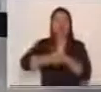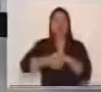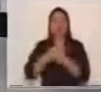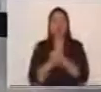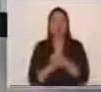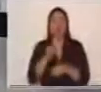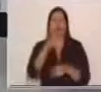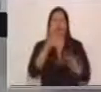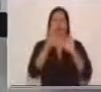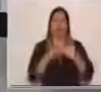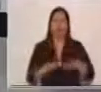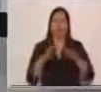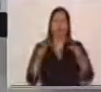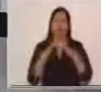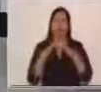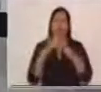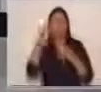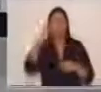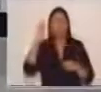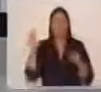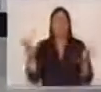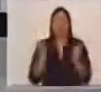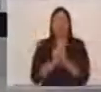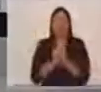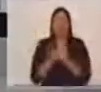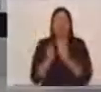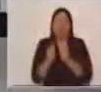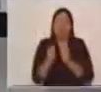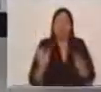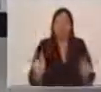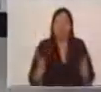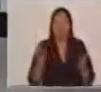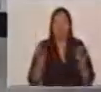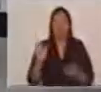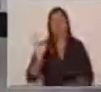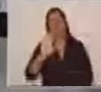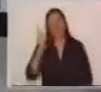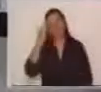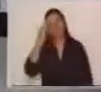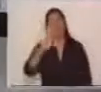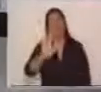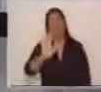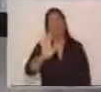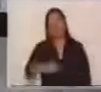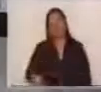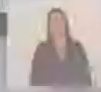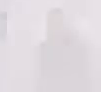Quédate en casa, porque juntos vamos a salir adelante. Nos vemos hasta la próxima.